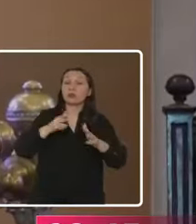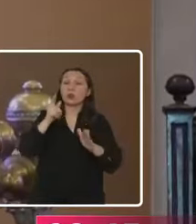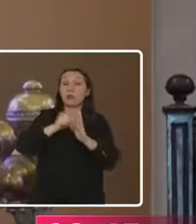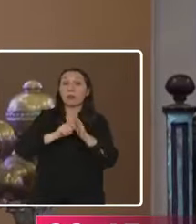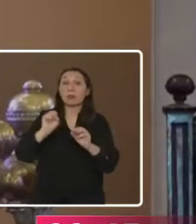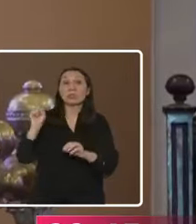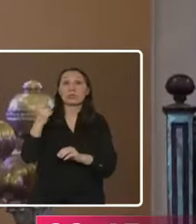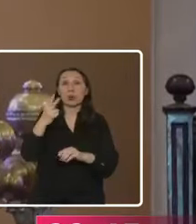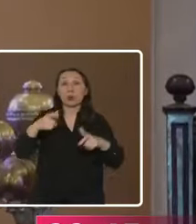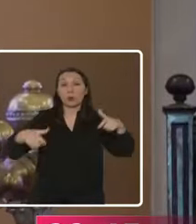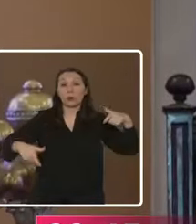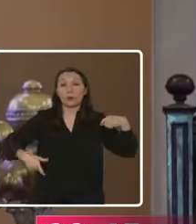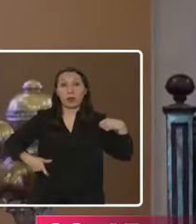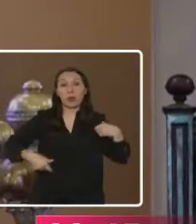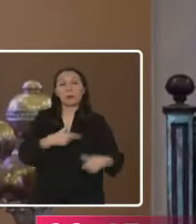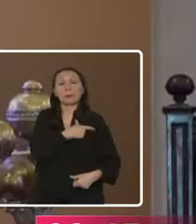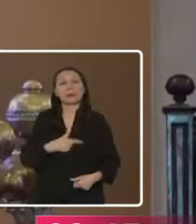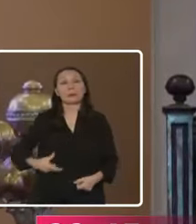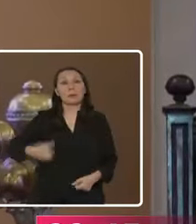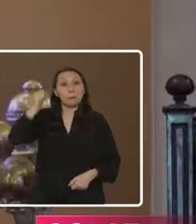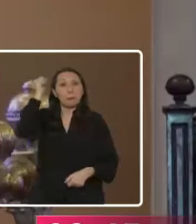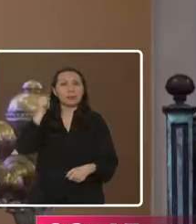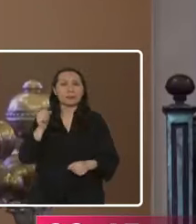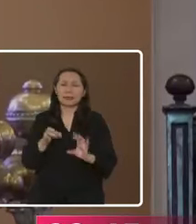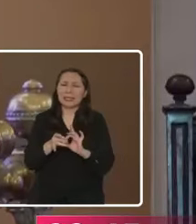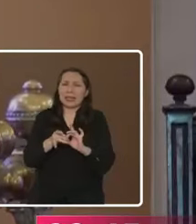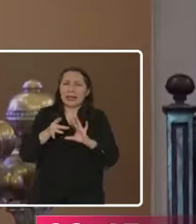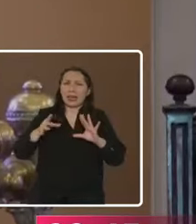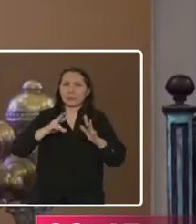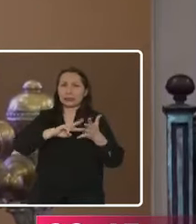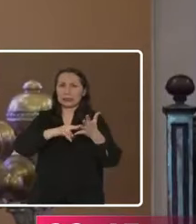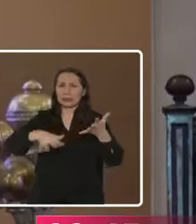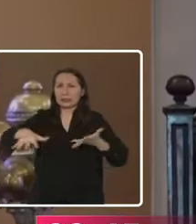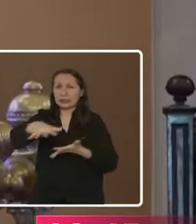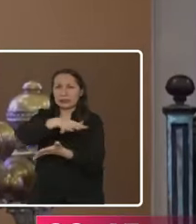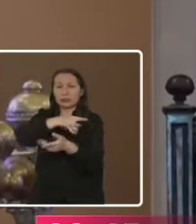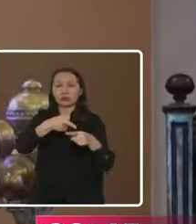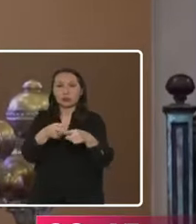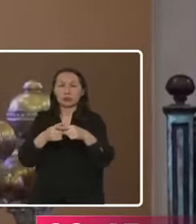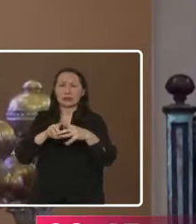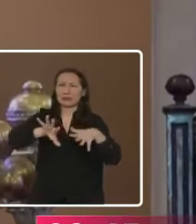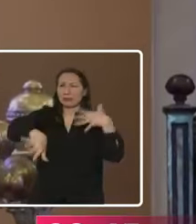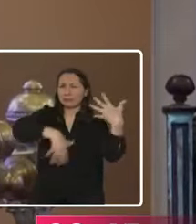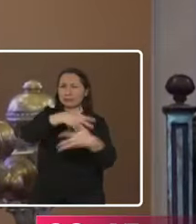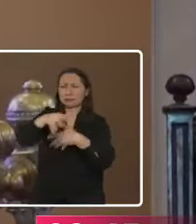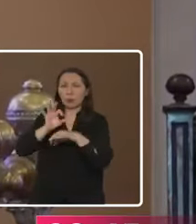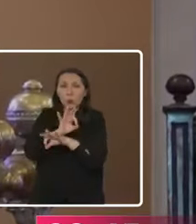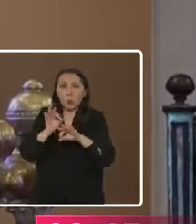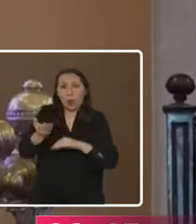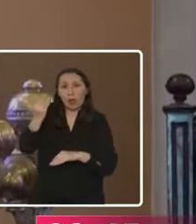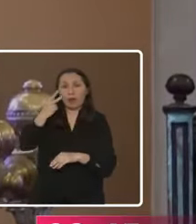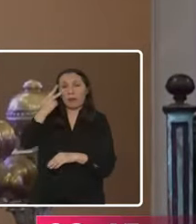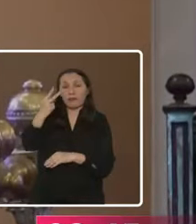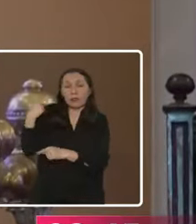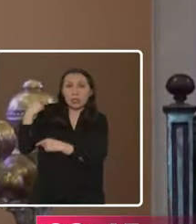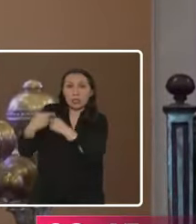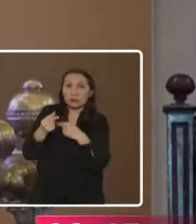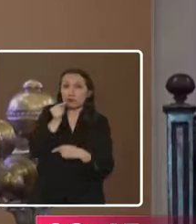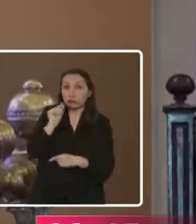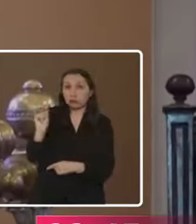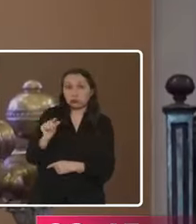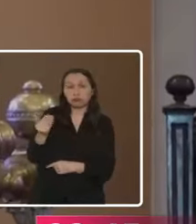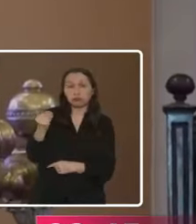iniciarse el segundo gobierno del presidente Piñera, una grave crisis social y una ola de violencia nunca antes vista en la historia